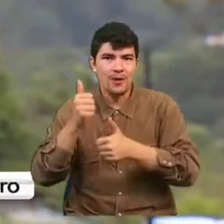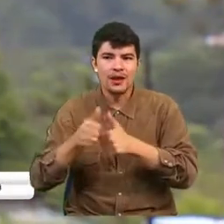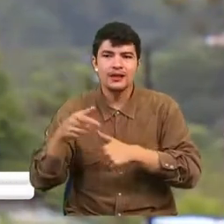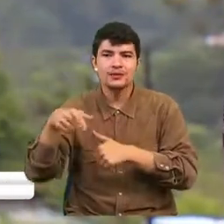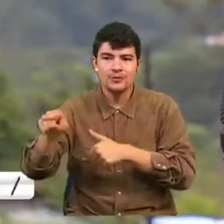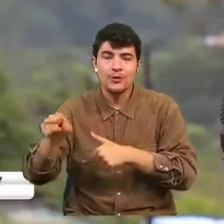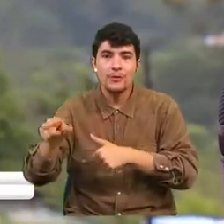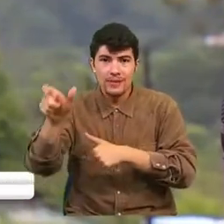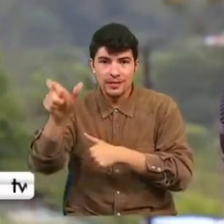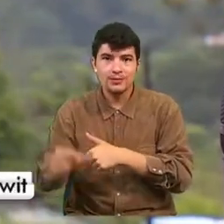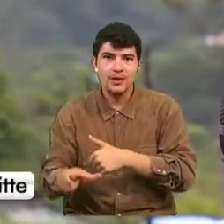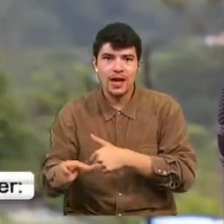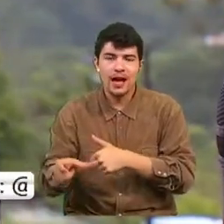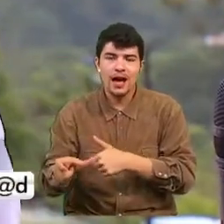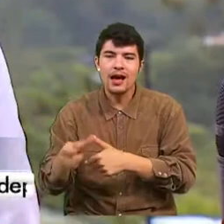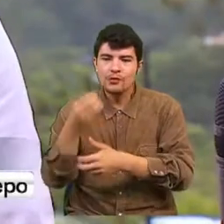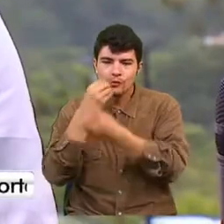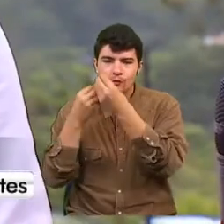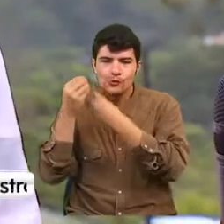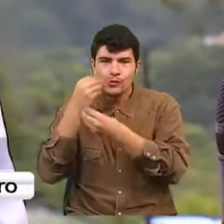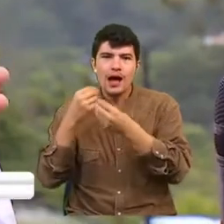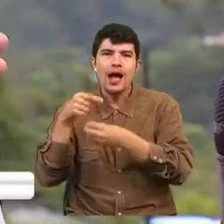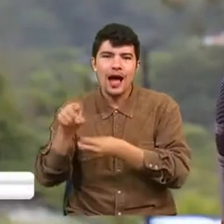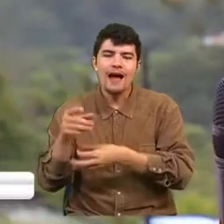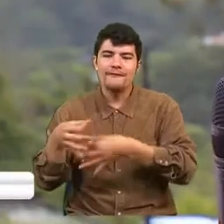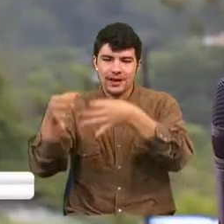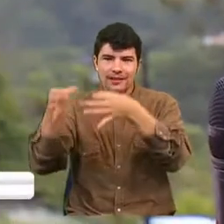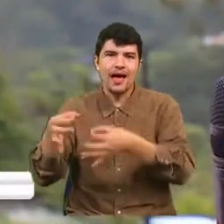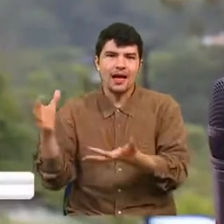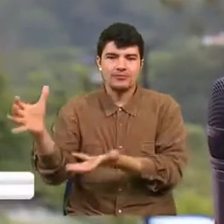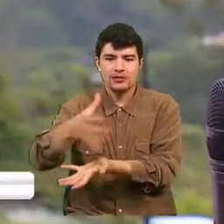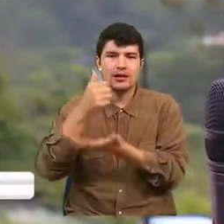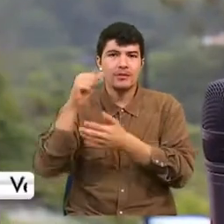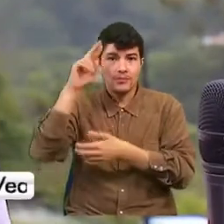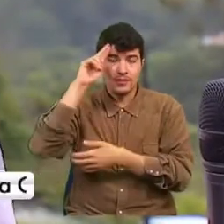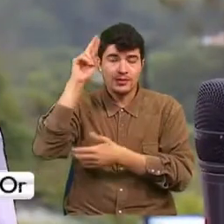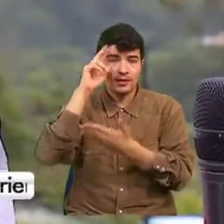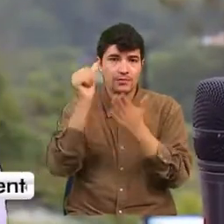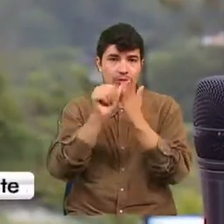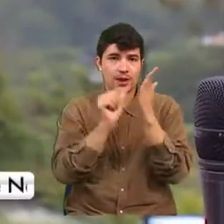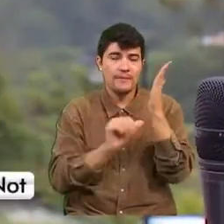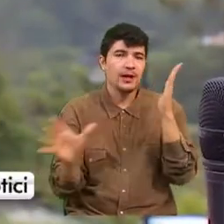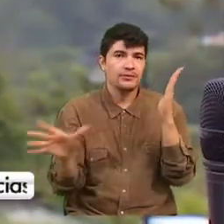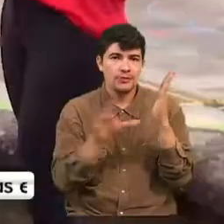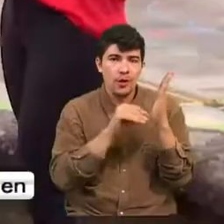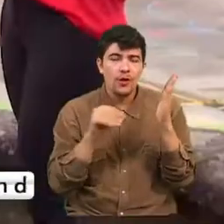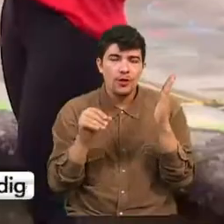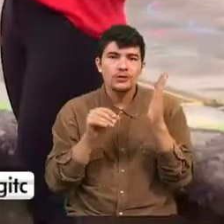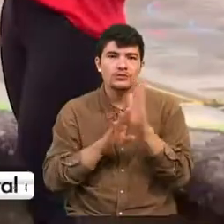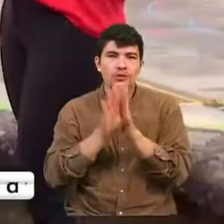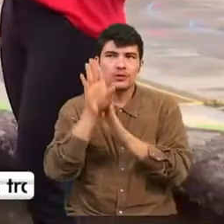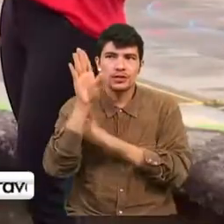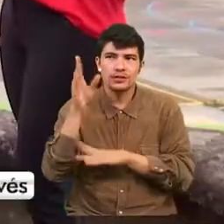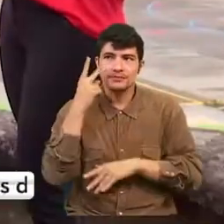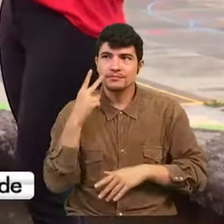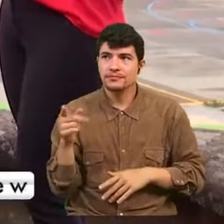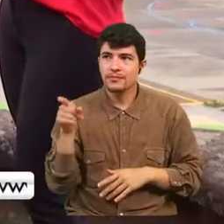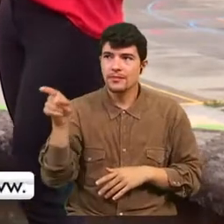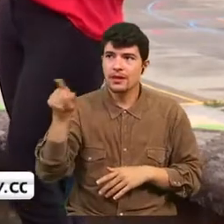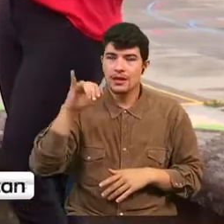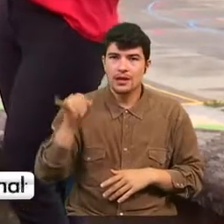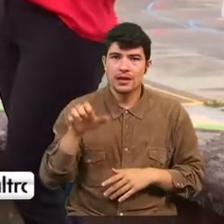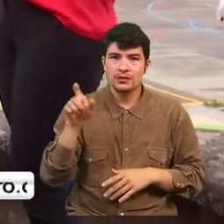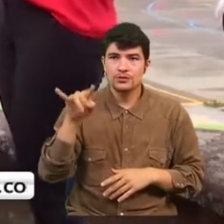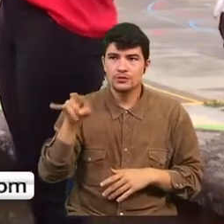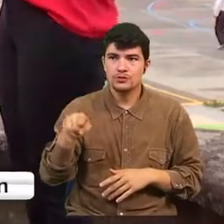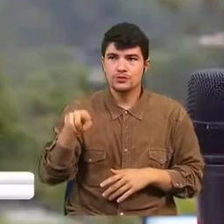que es el que termina por este producto terminado. Y por eso el programa de Todos a Progresar y la Pujanza Santandereana. Y viendo a la señora Jesús María en la Casa de